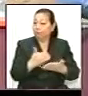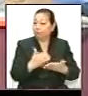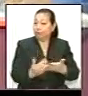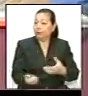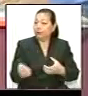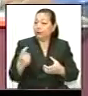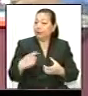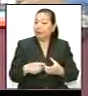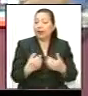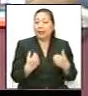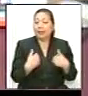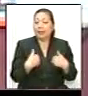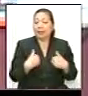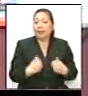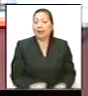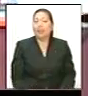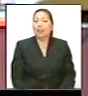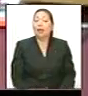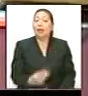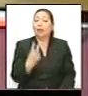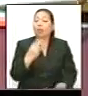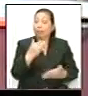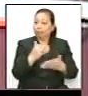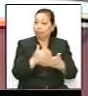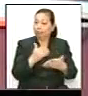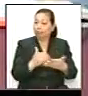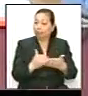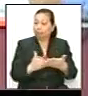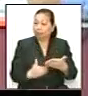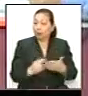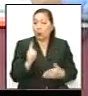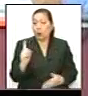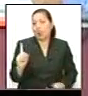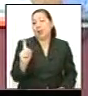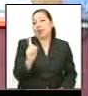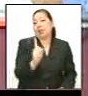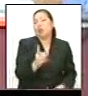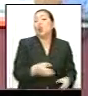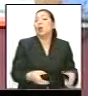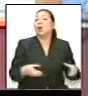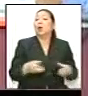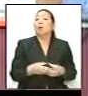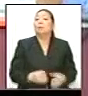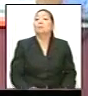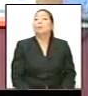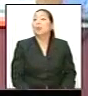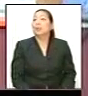integral contiene las dos agendas de cada una de las comisiones.